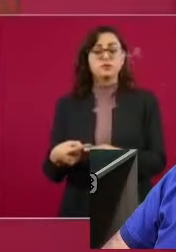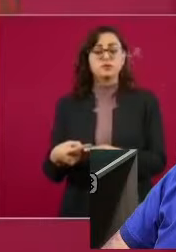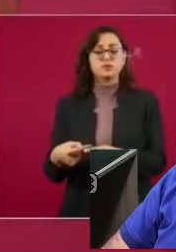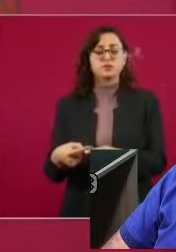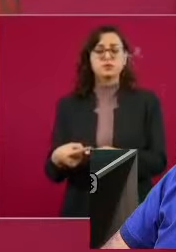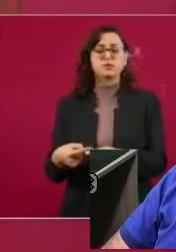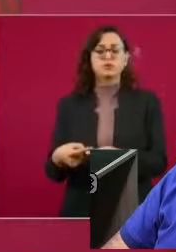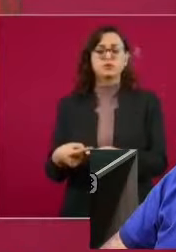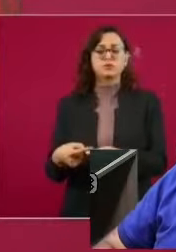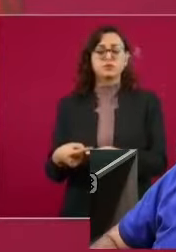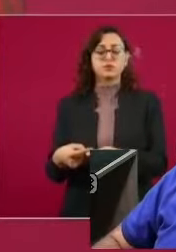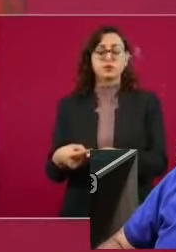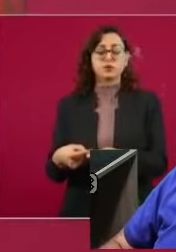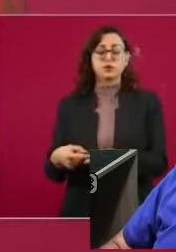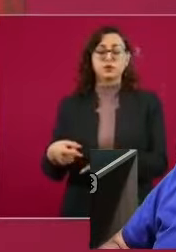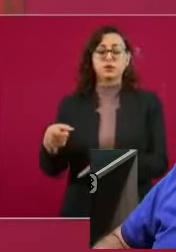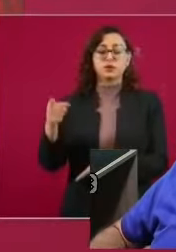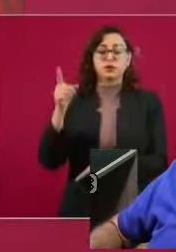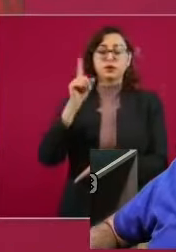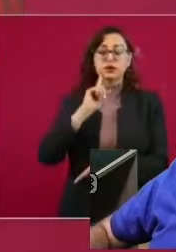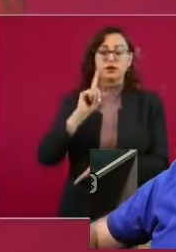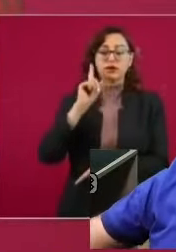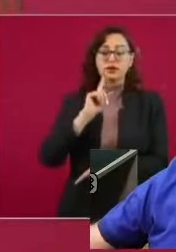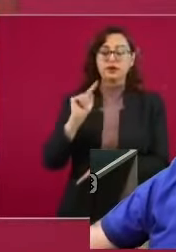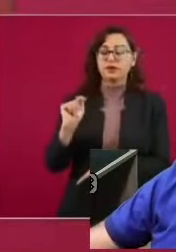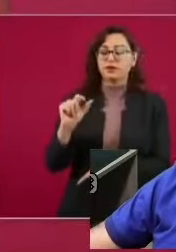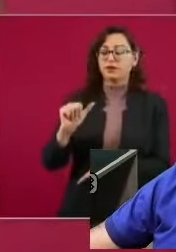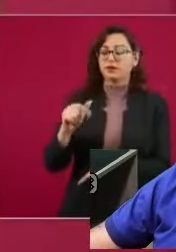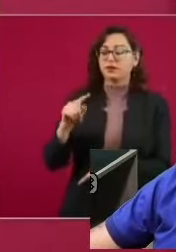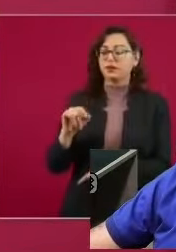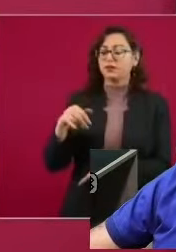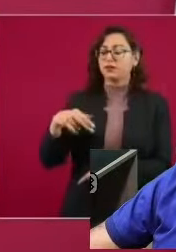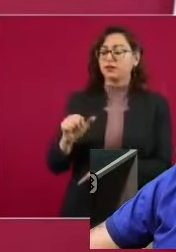tatiana clouthier carrillo